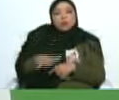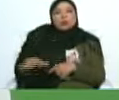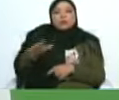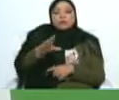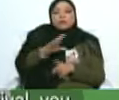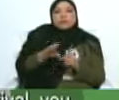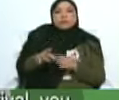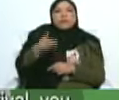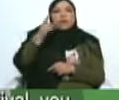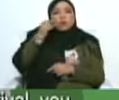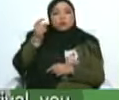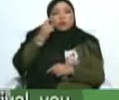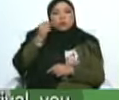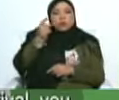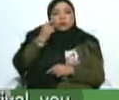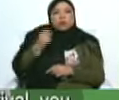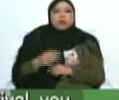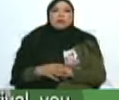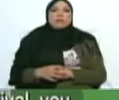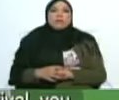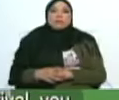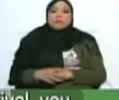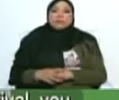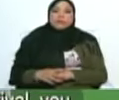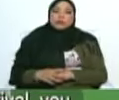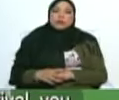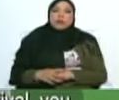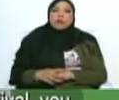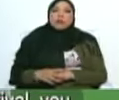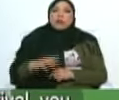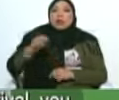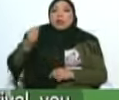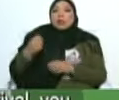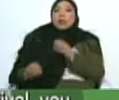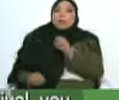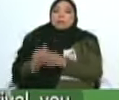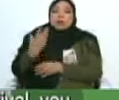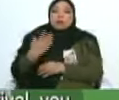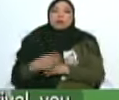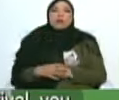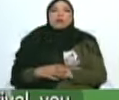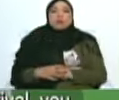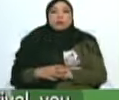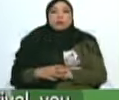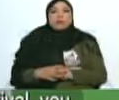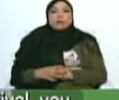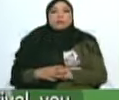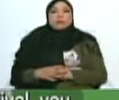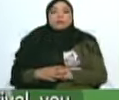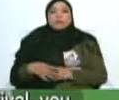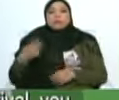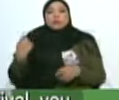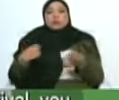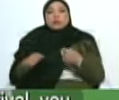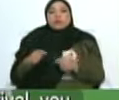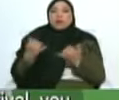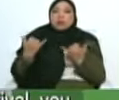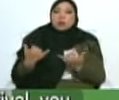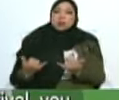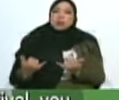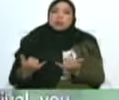cultura tradicional aquí va a arrancar 10 de mayo no se lo pierdan el gran festival desde ya están